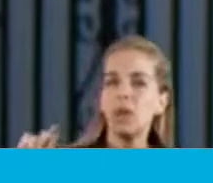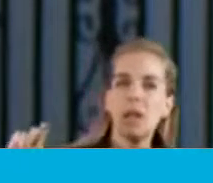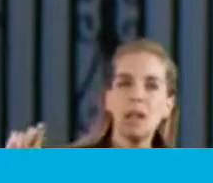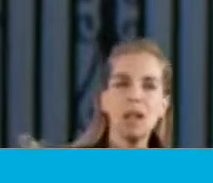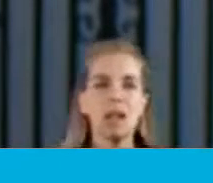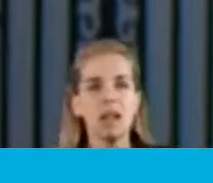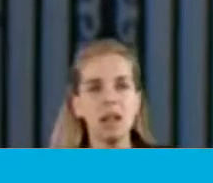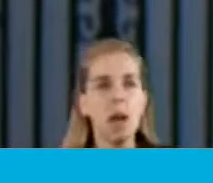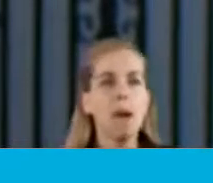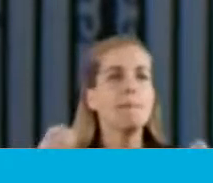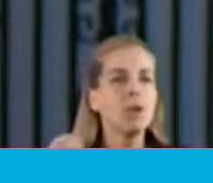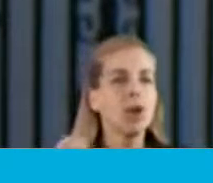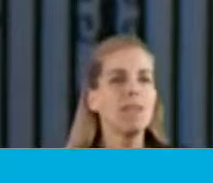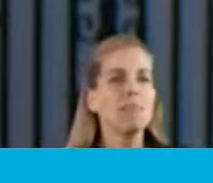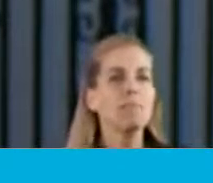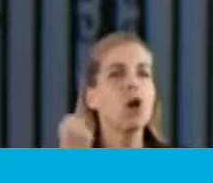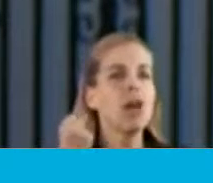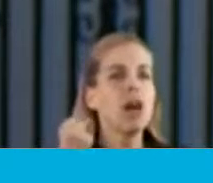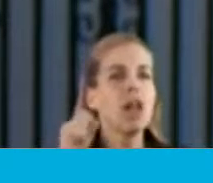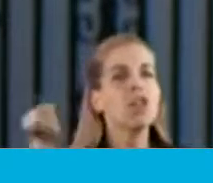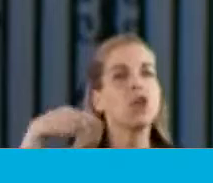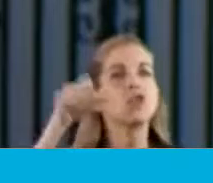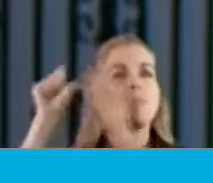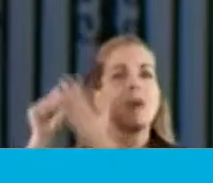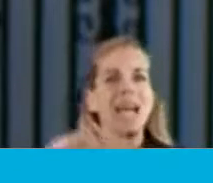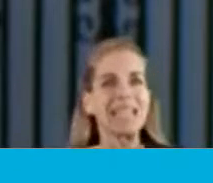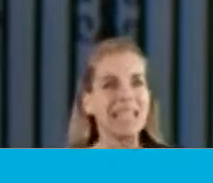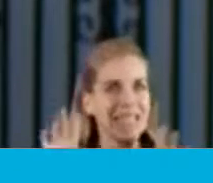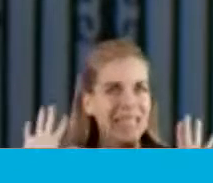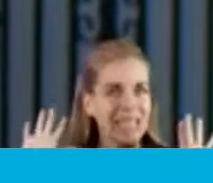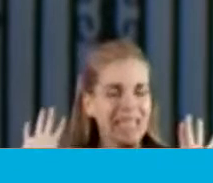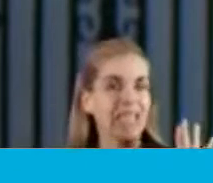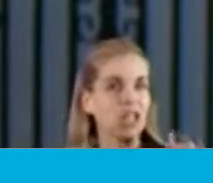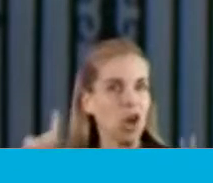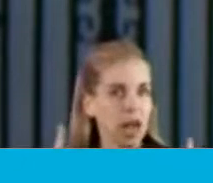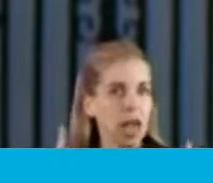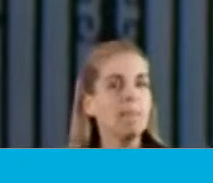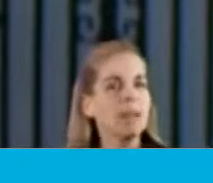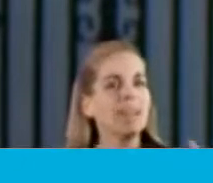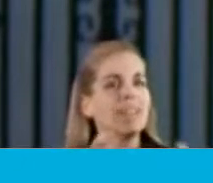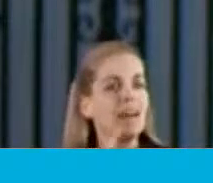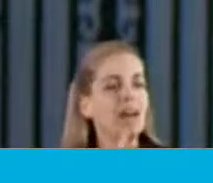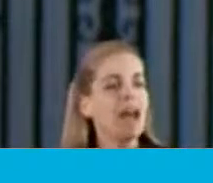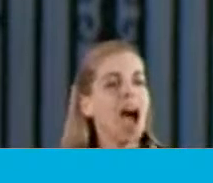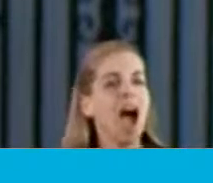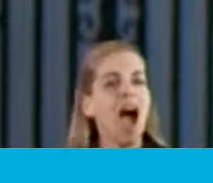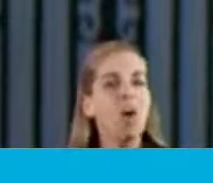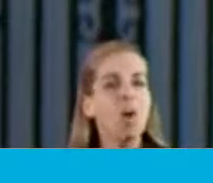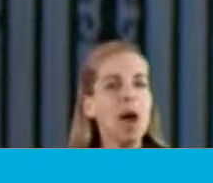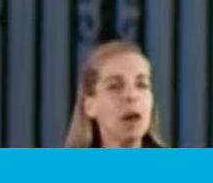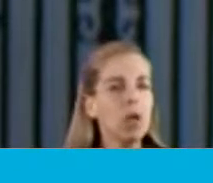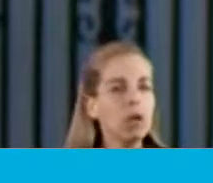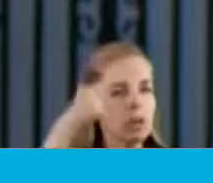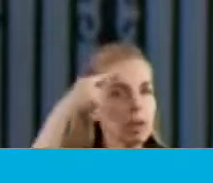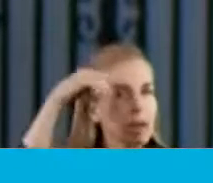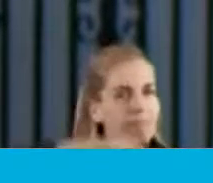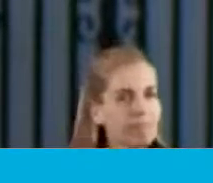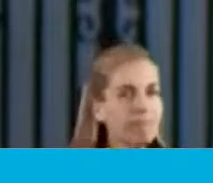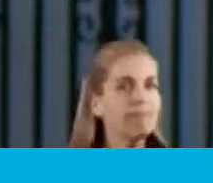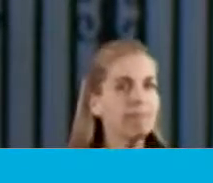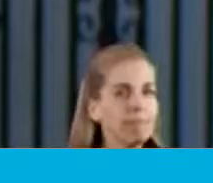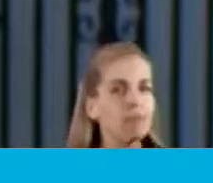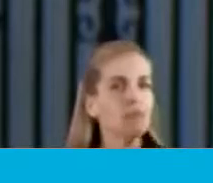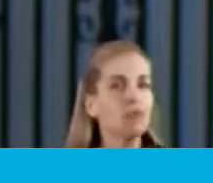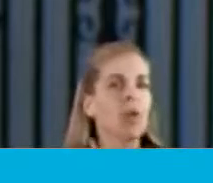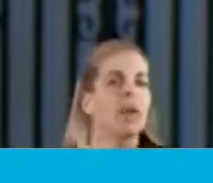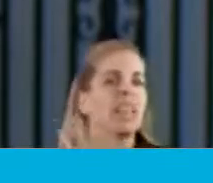poder extranjero que se resistía, sino que era imprescindible construir consensos locales sobre la estrategia y la política